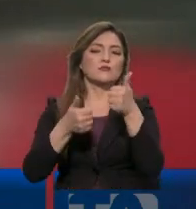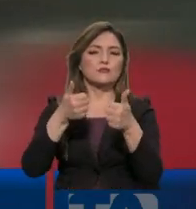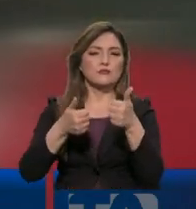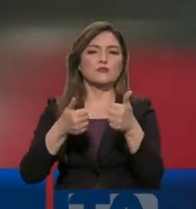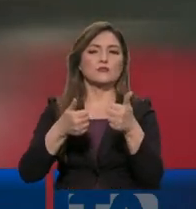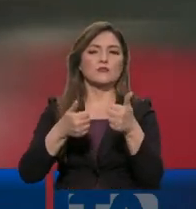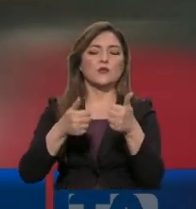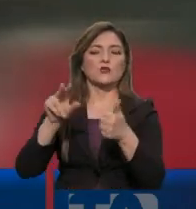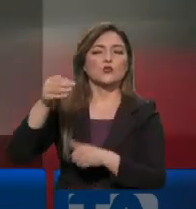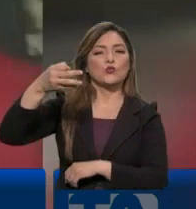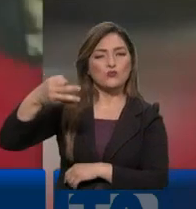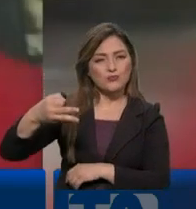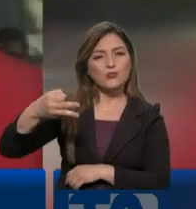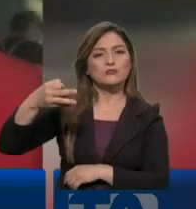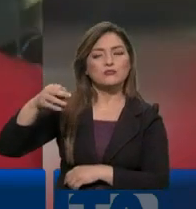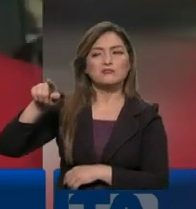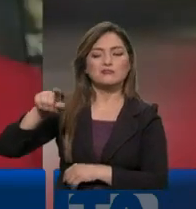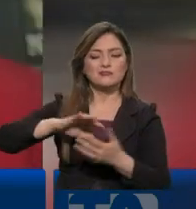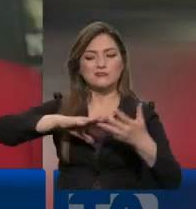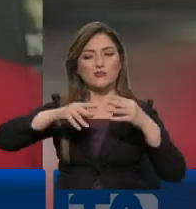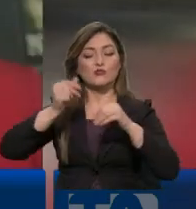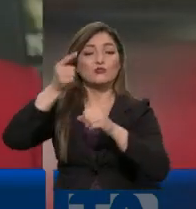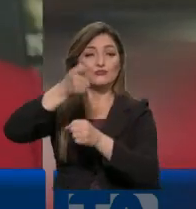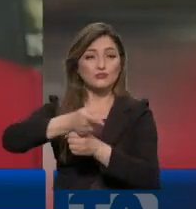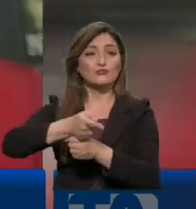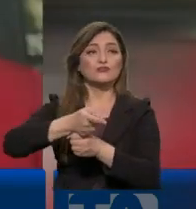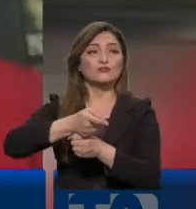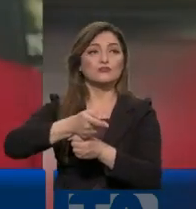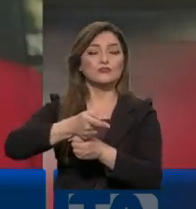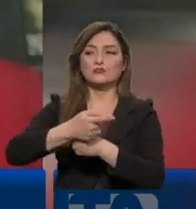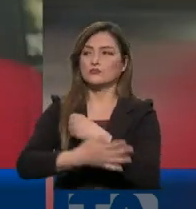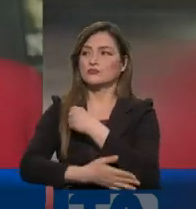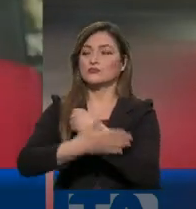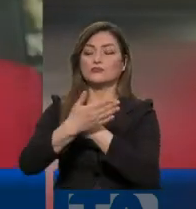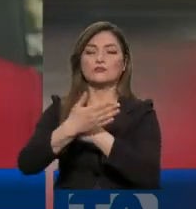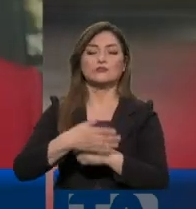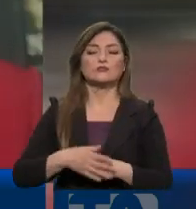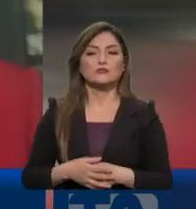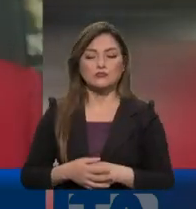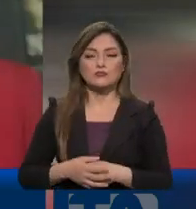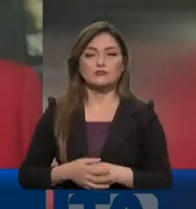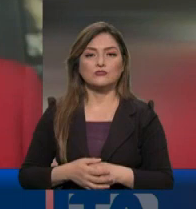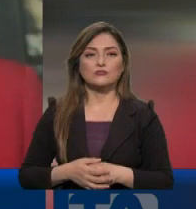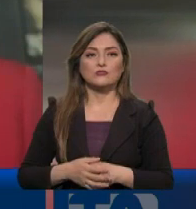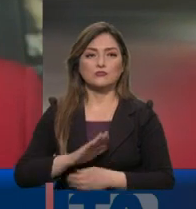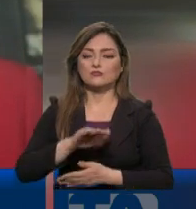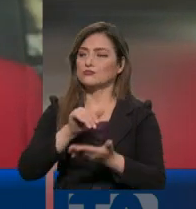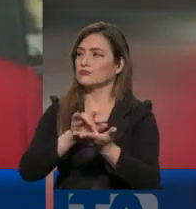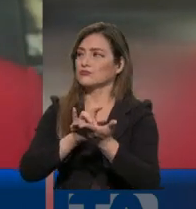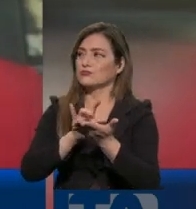el incumplimiento a la resolución con fuerza de sentencia que ratifica la remoción de